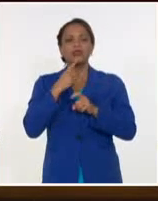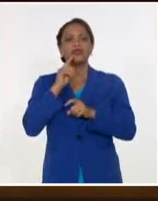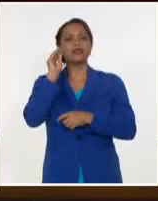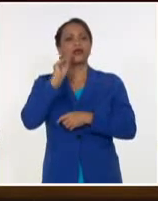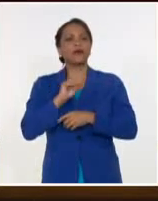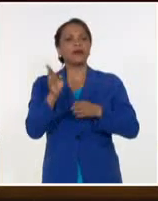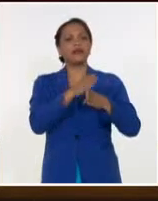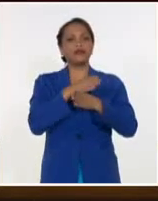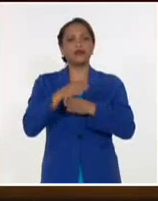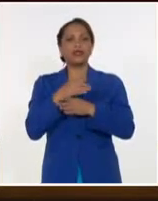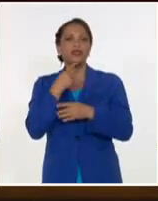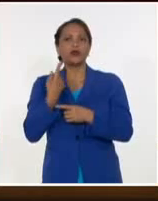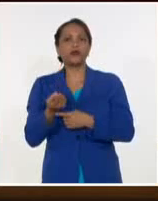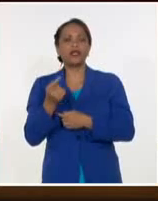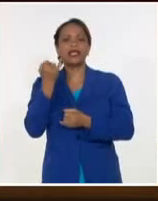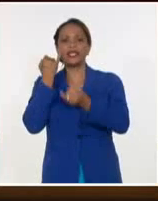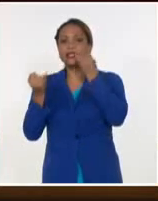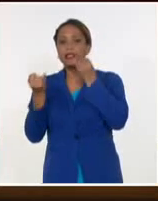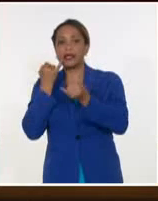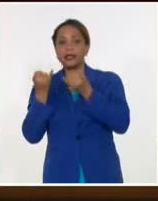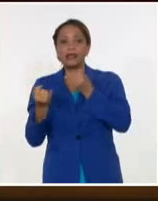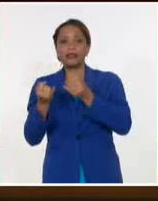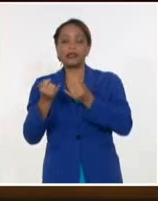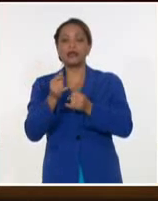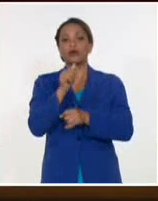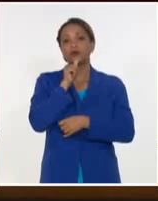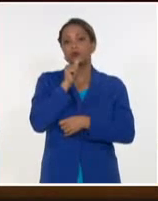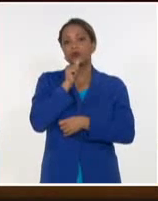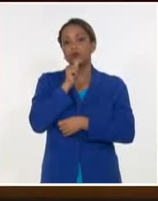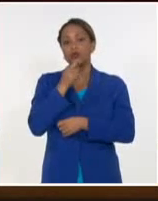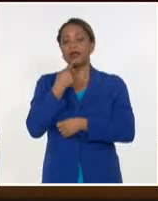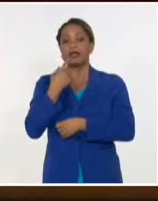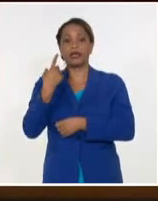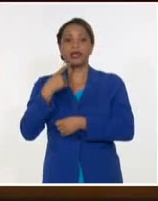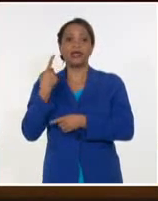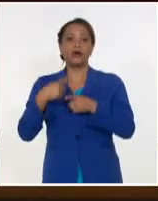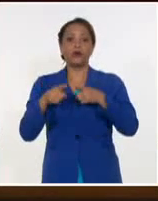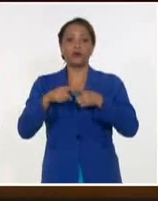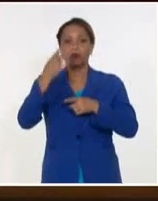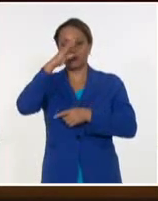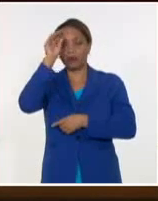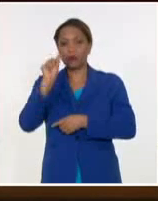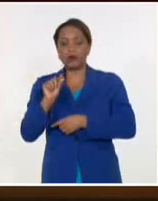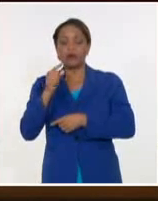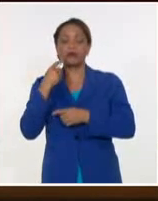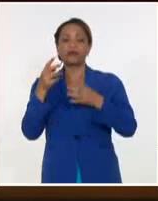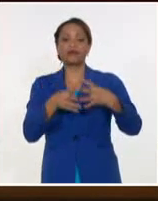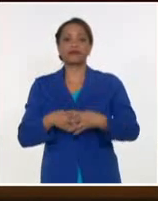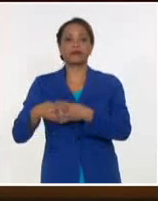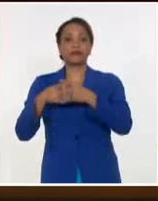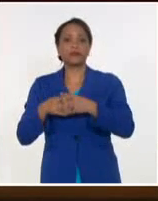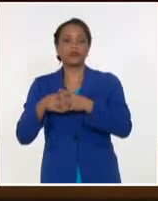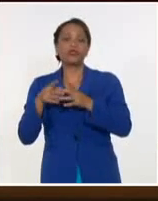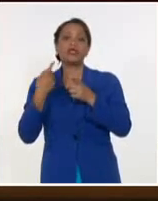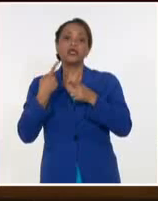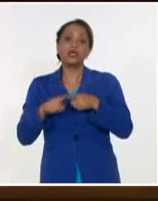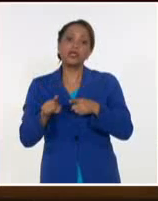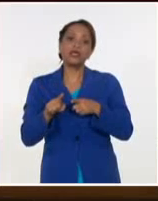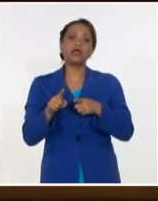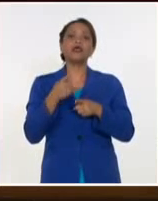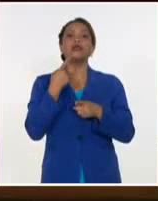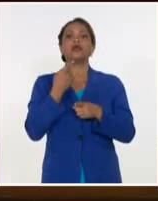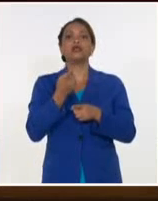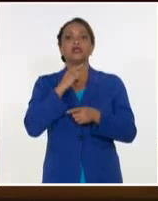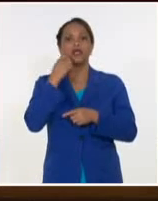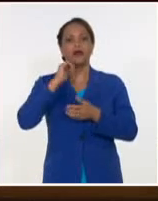diferenciar entre los intereses e inquietudes que los cubanos residentes en el país del norte tenían y la hostilidad hacia Cuba del